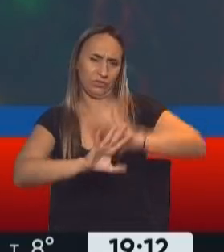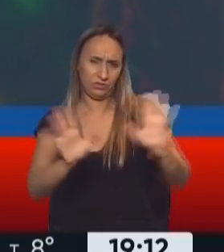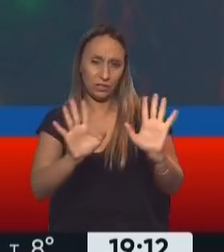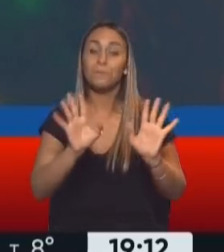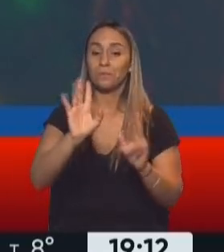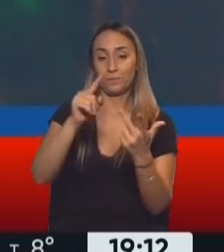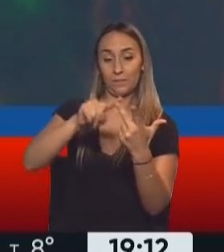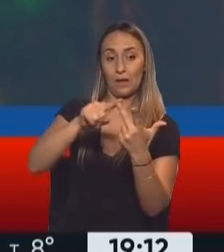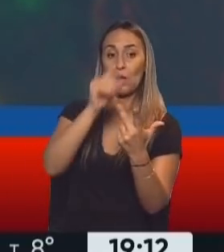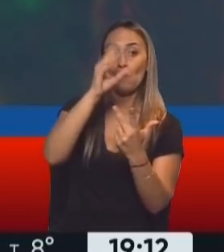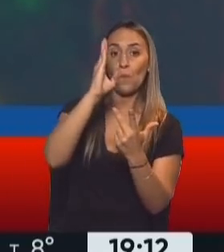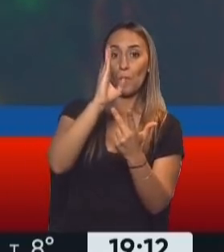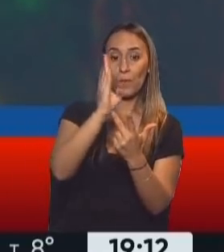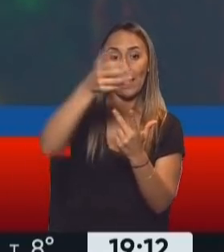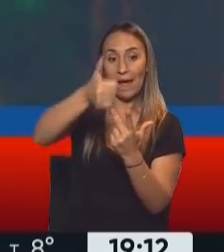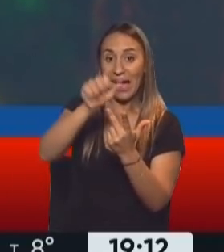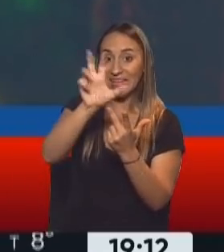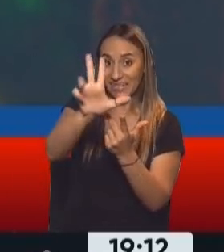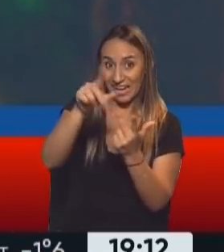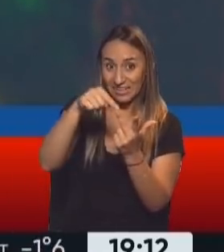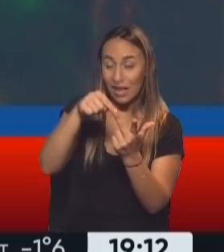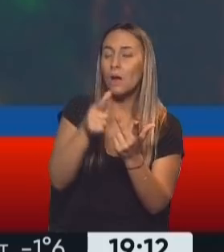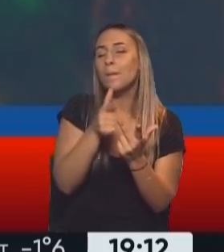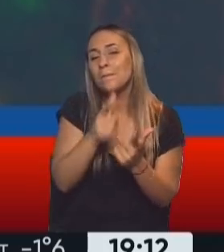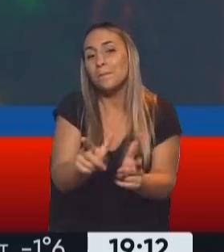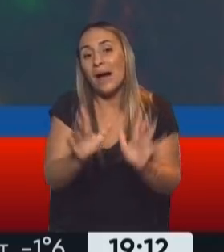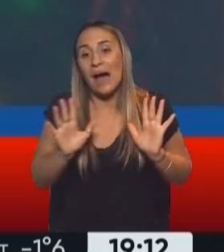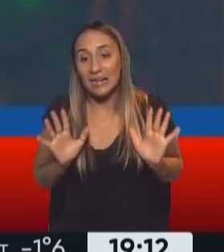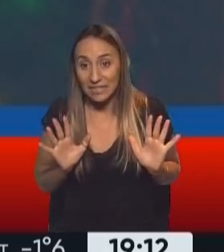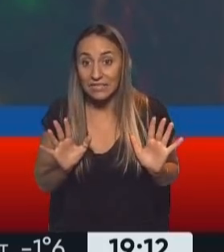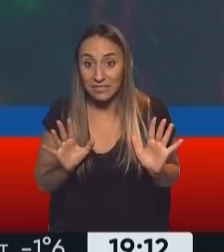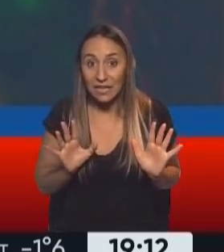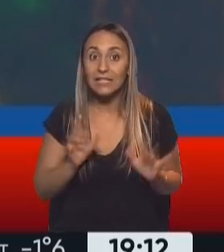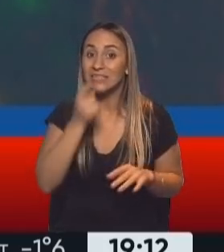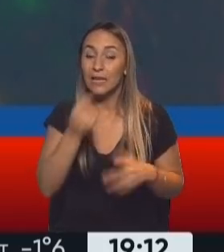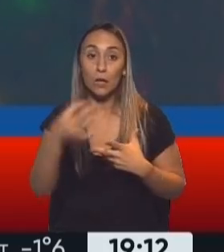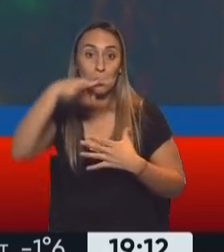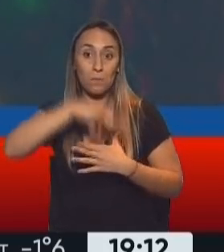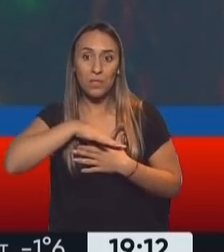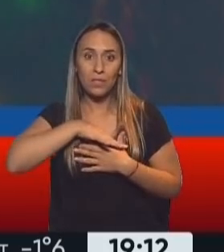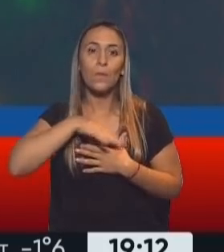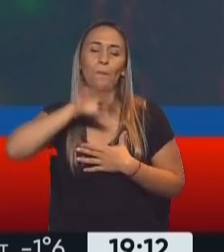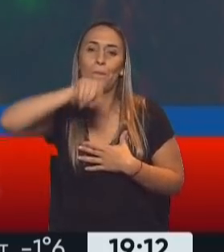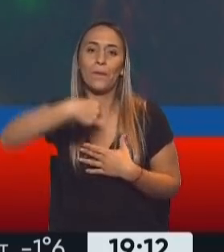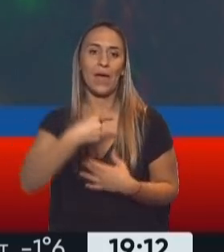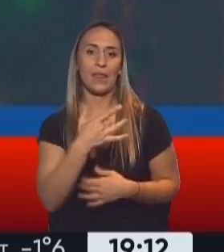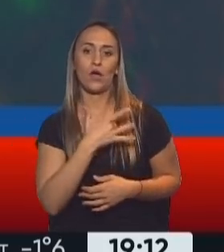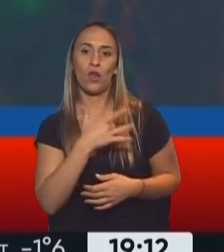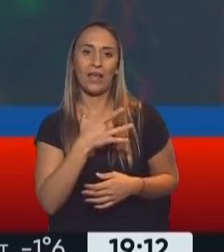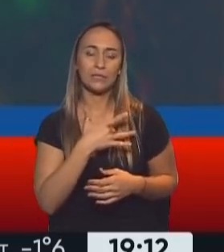La BA3 aparentemente ha presentado un poco más de complicaciones cardíacas que las otras